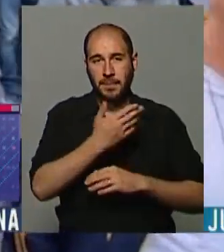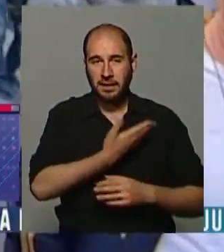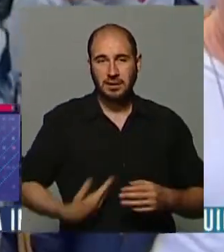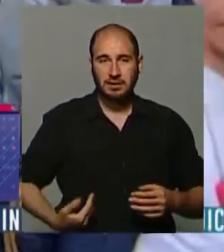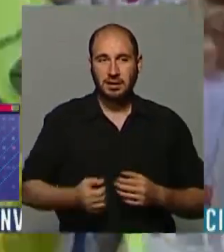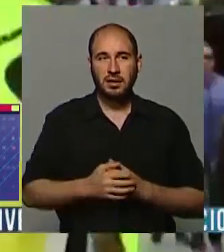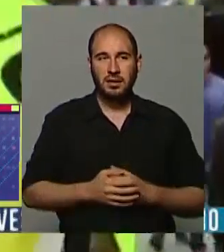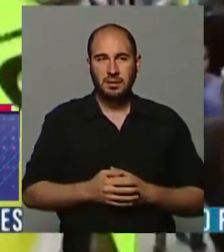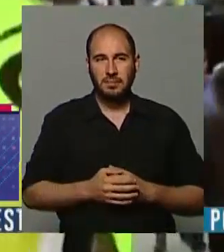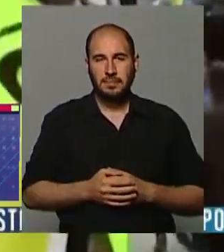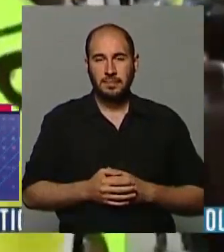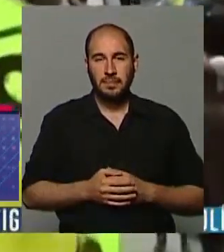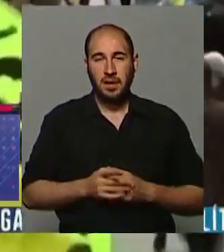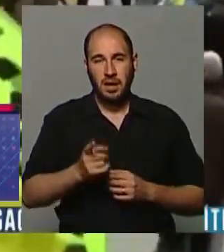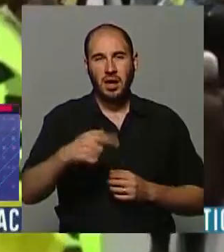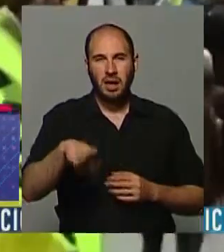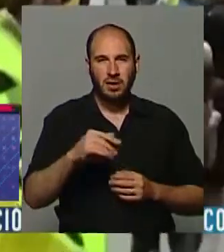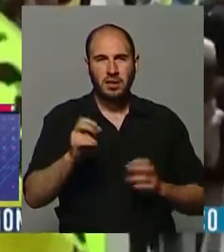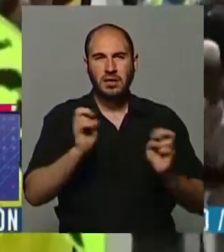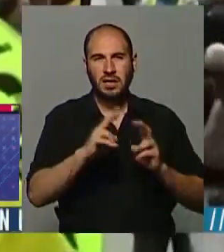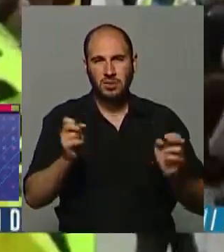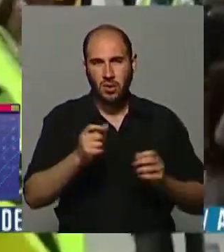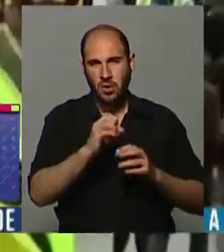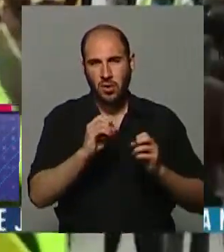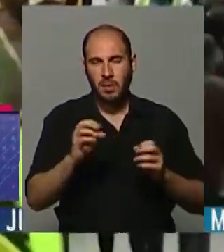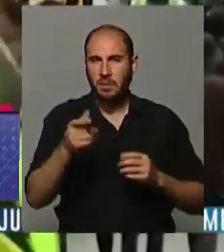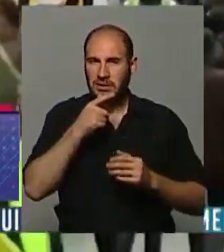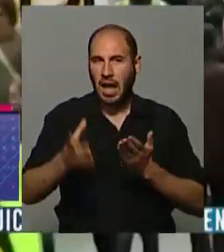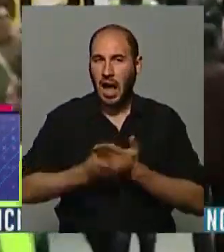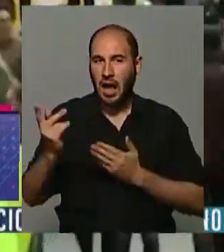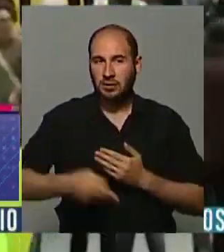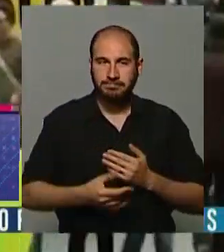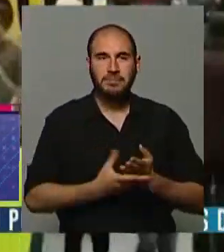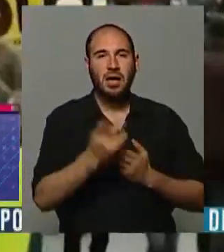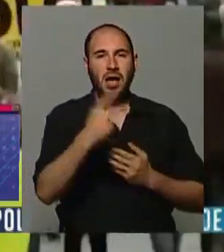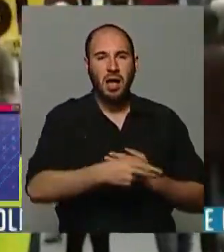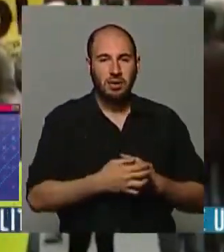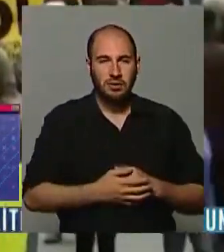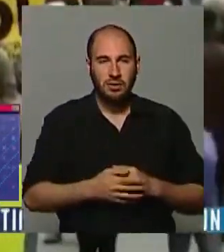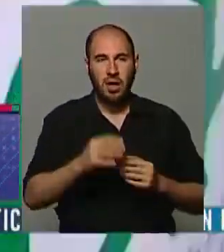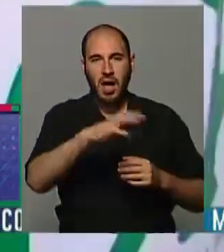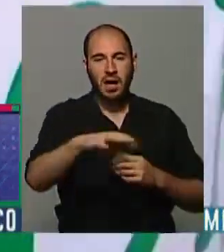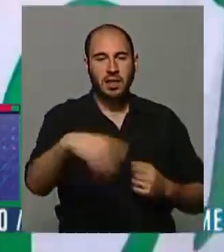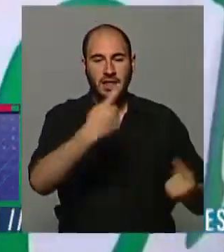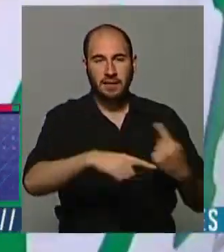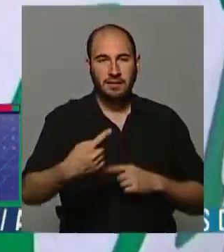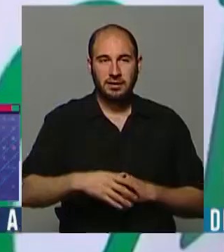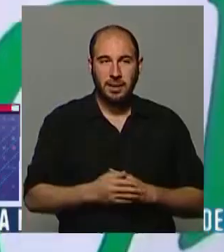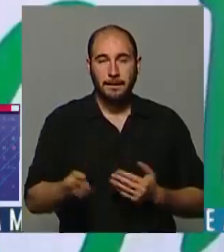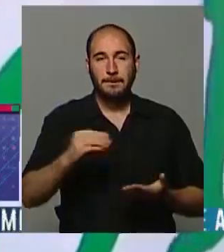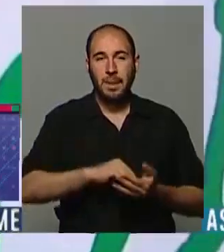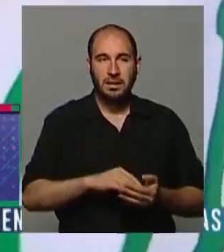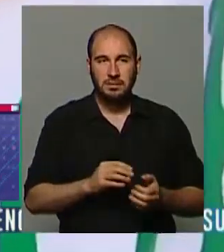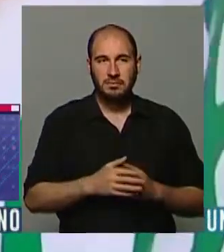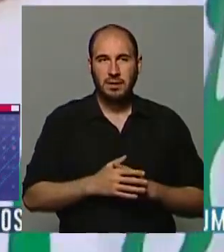famoso paquetazo, que ellos mismos calificaron con ese nombre. Que es un ajuste, básicamente. Es un ajuste de distintas áreas y sumado a un